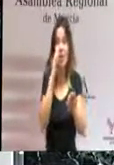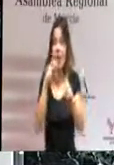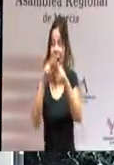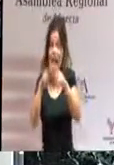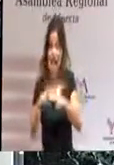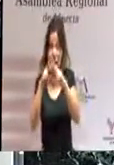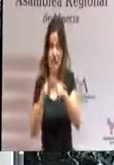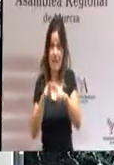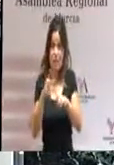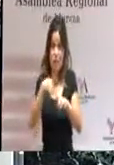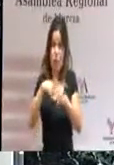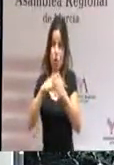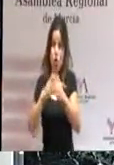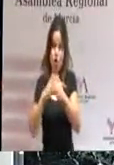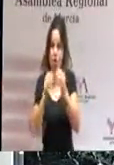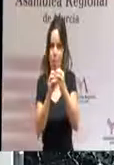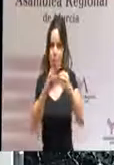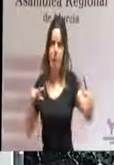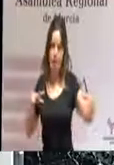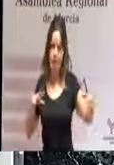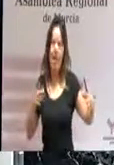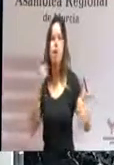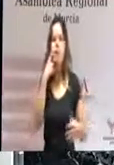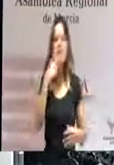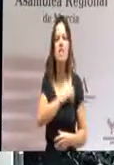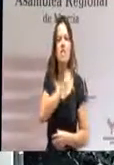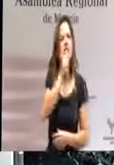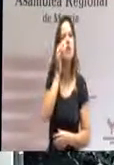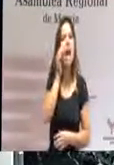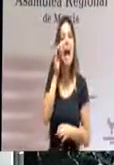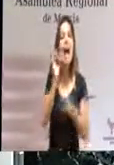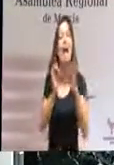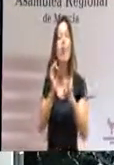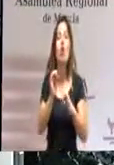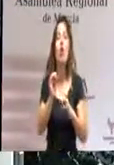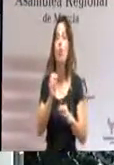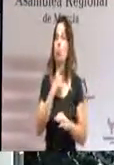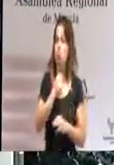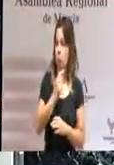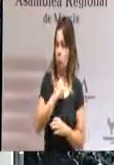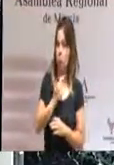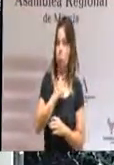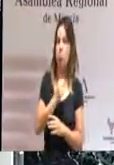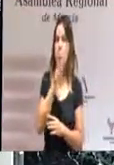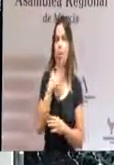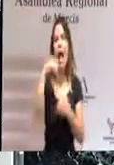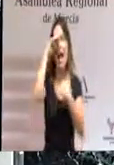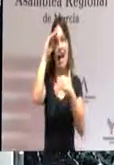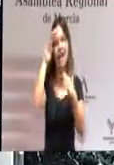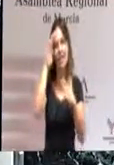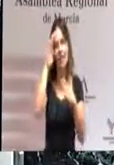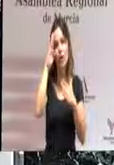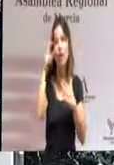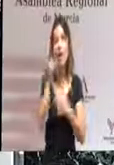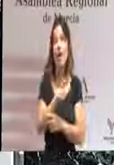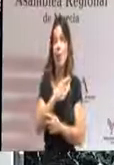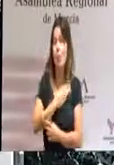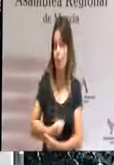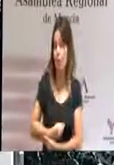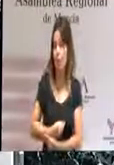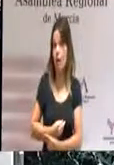análisis de nuestro sistema. Miren, señorías, el grado de satisfacción en la atención es, en la región de